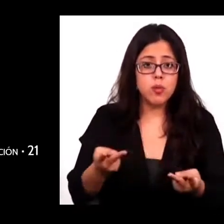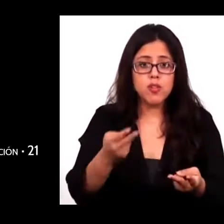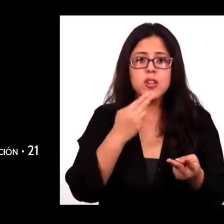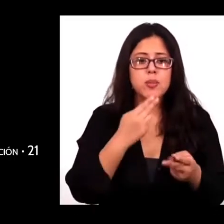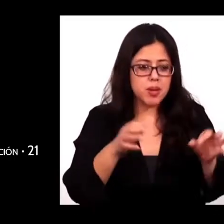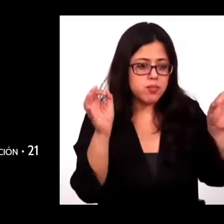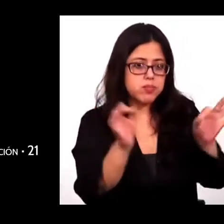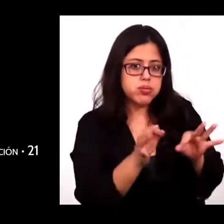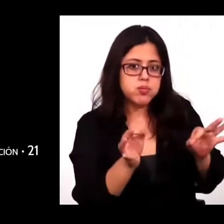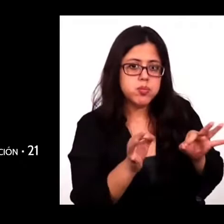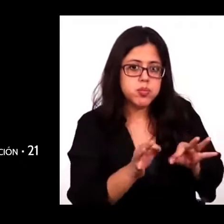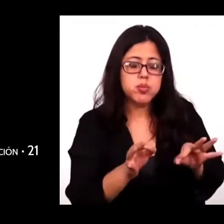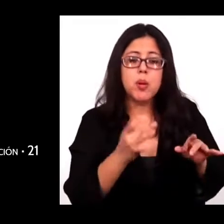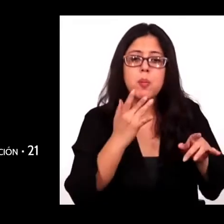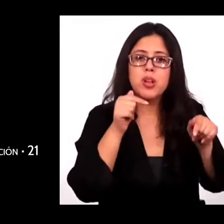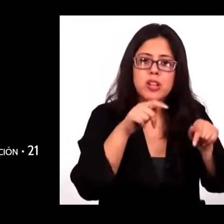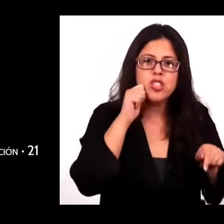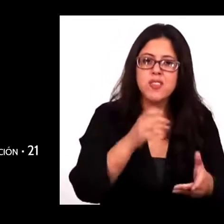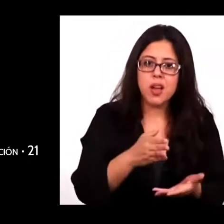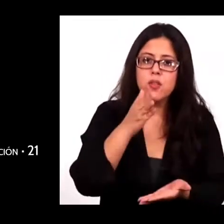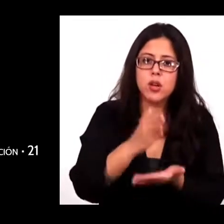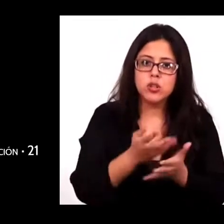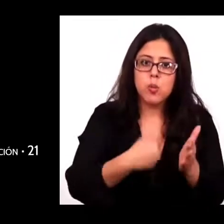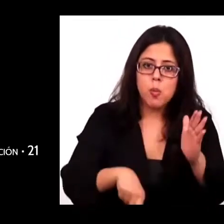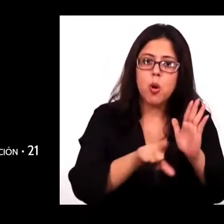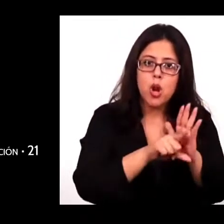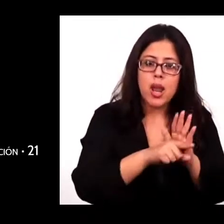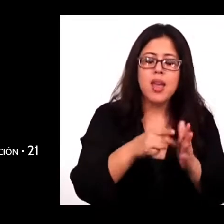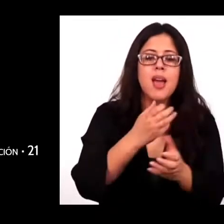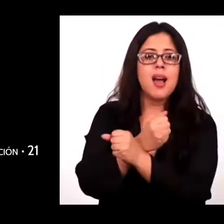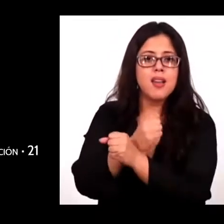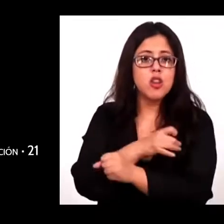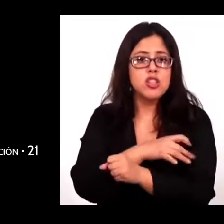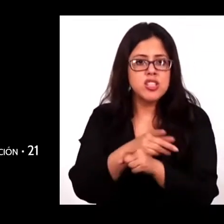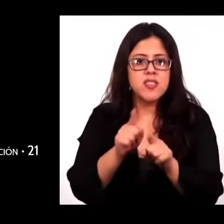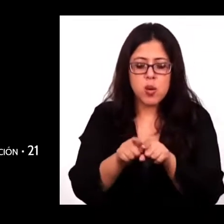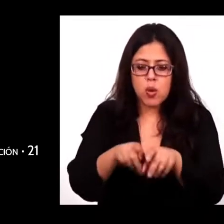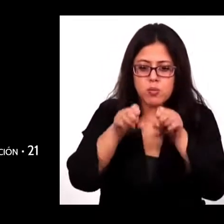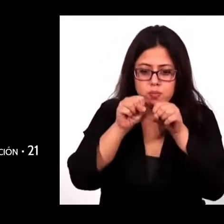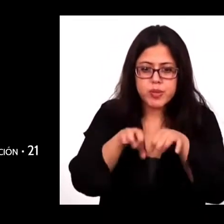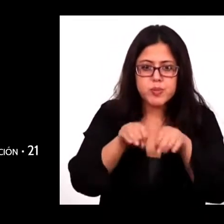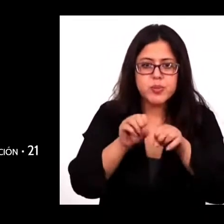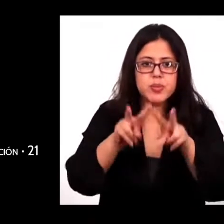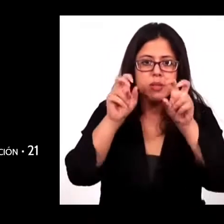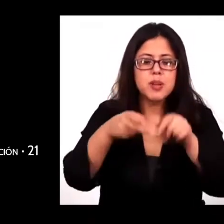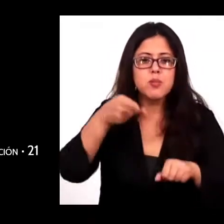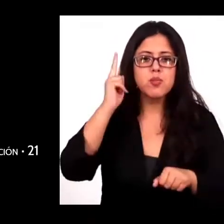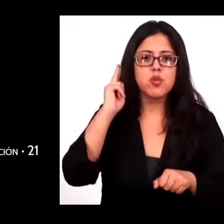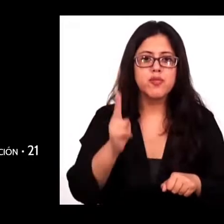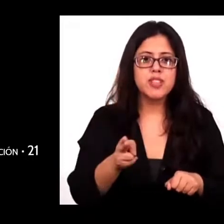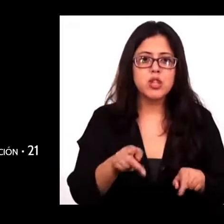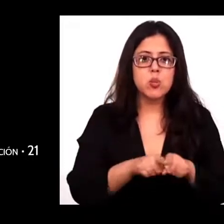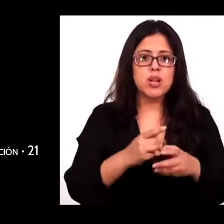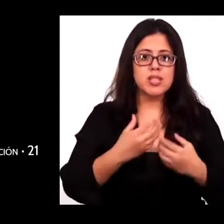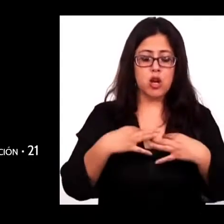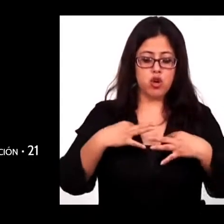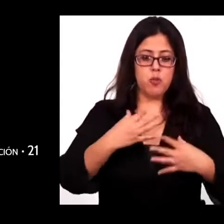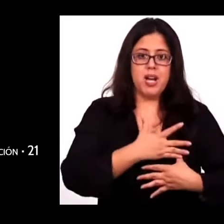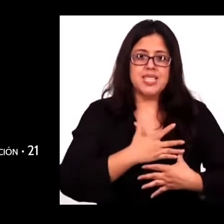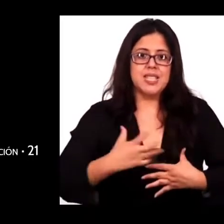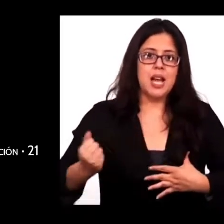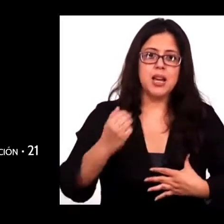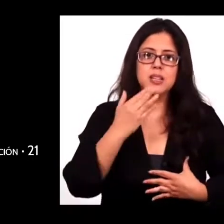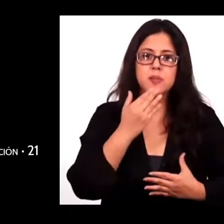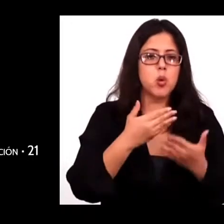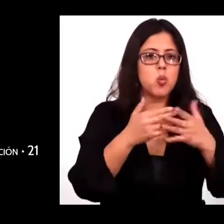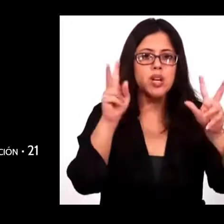más allá de que esto está obligado por ley, a Carabineros de Chile con el énfasis suficiente en la prohibición de desnudamiento y de cualquier práctica